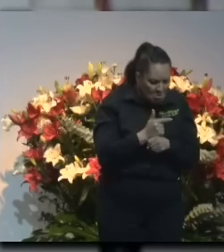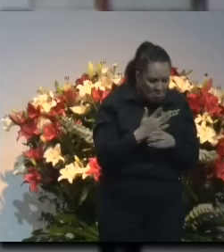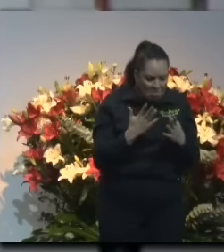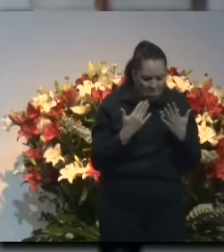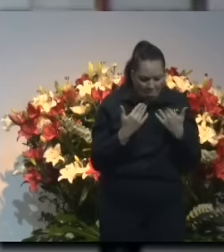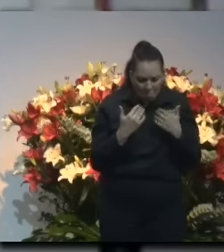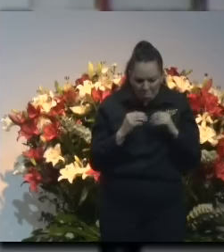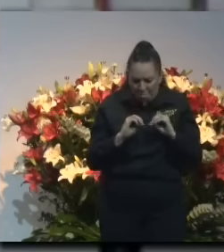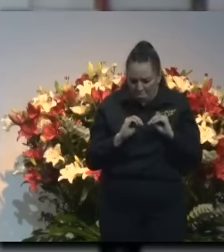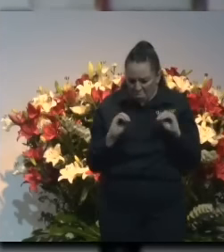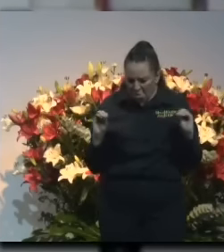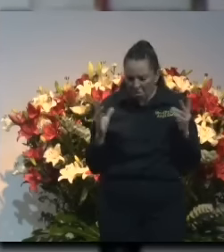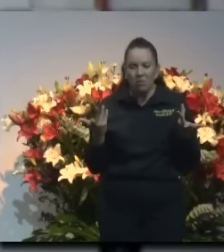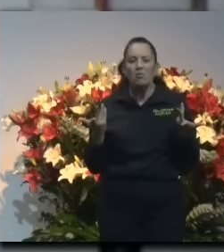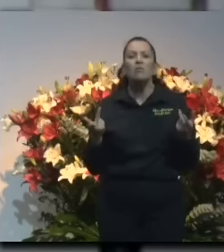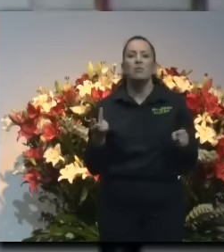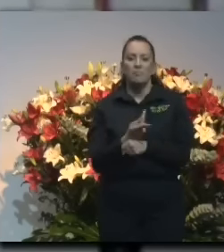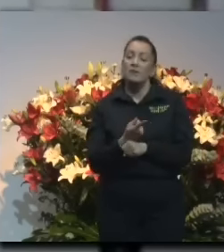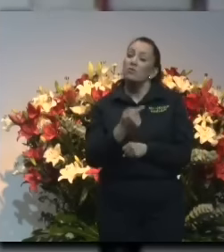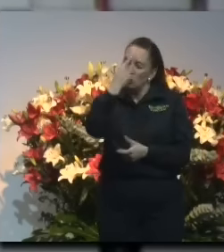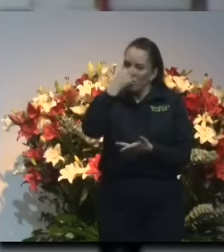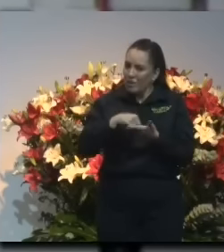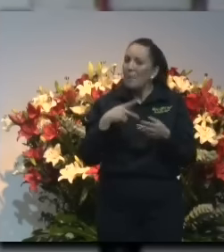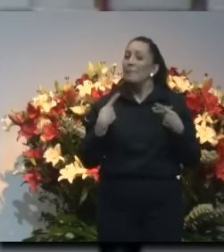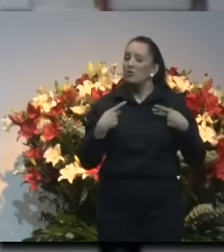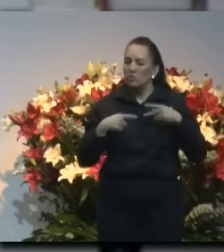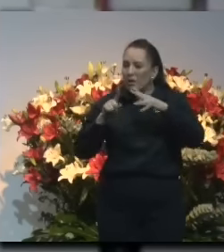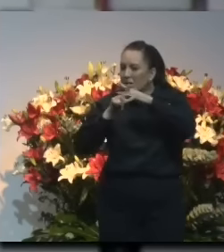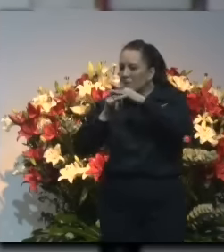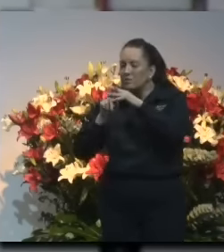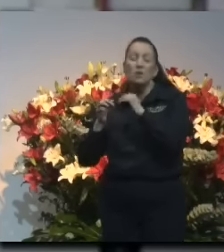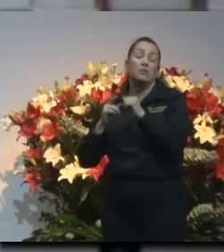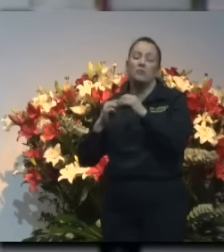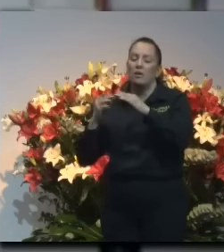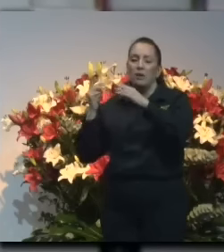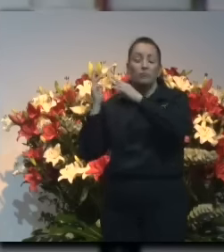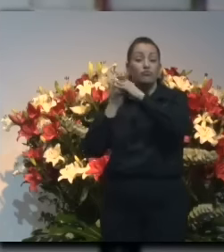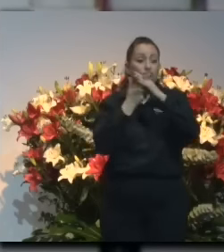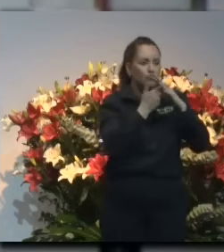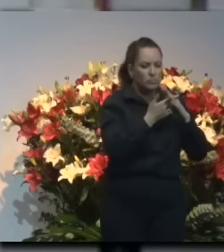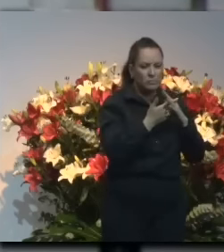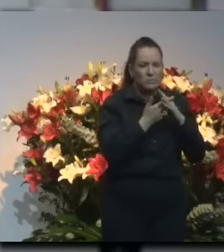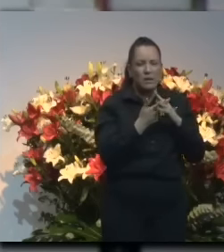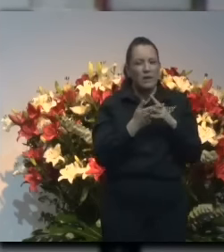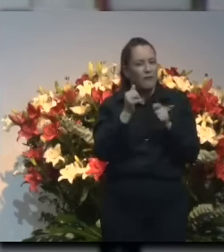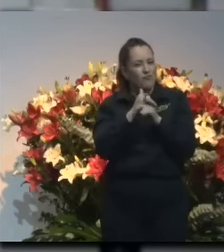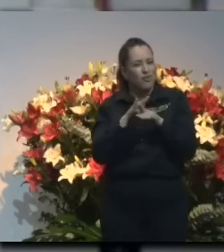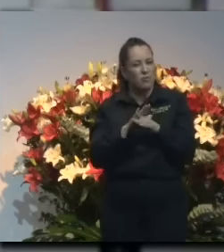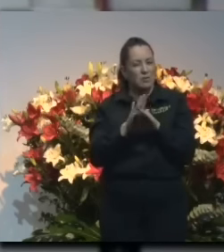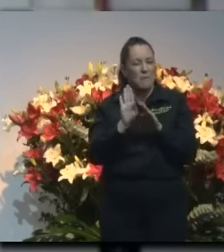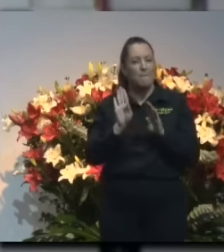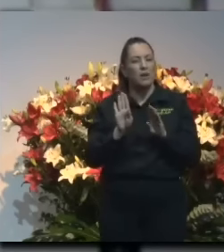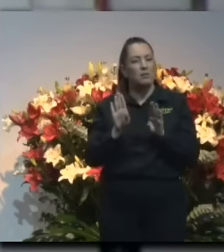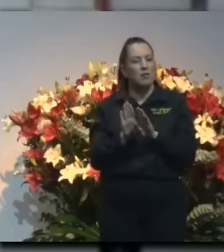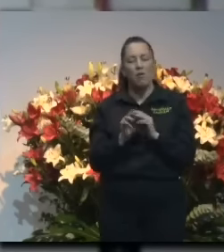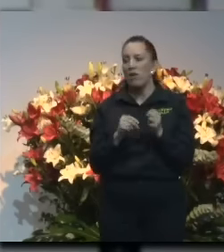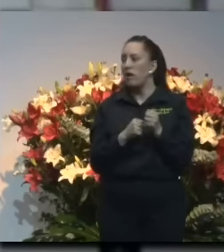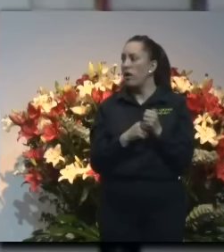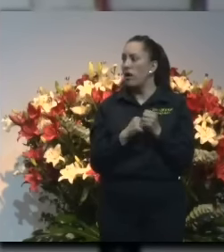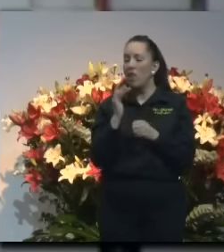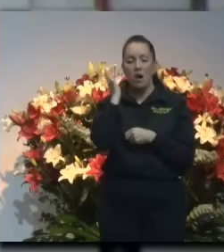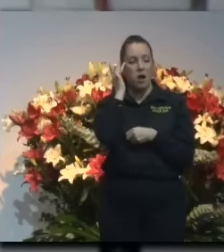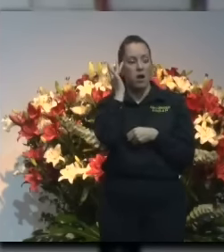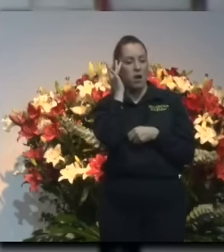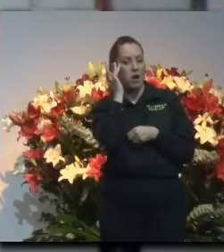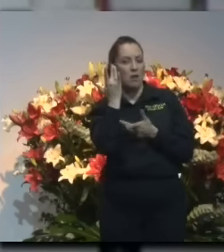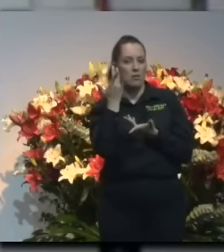que la contabilización de las personas asesinadas siempre sufre un ocultamiento. Algo que está pasando en la Ciudad de México, por ejemplo,